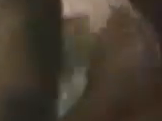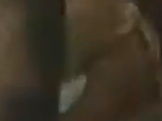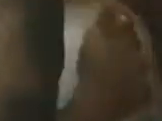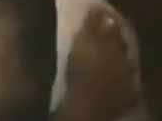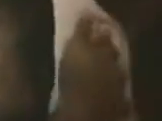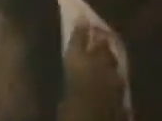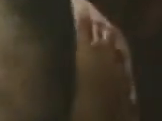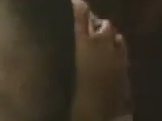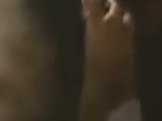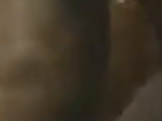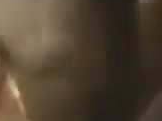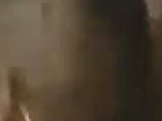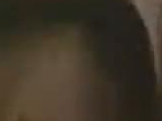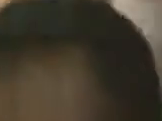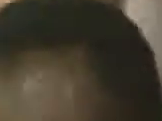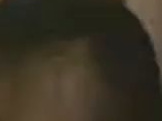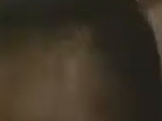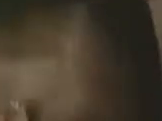idioma